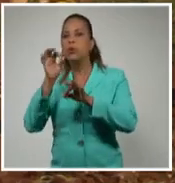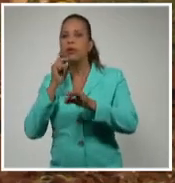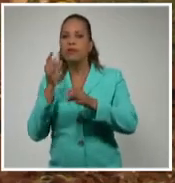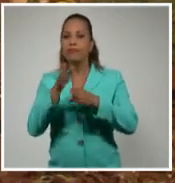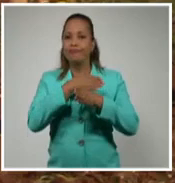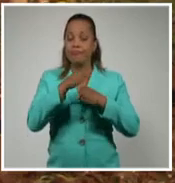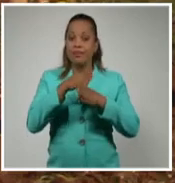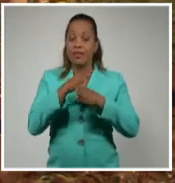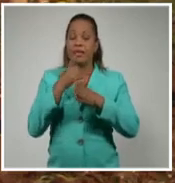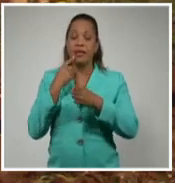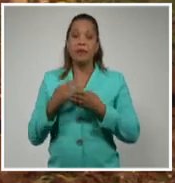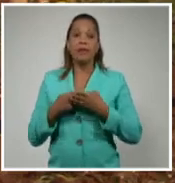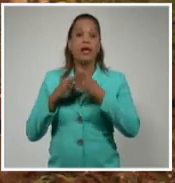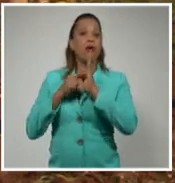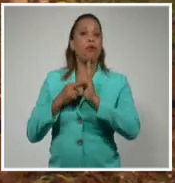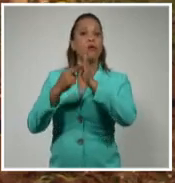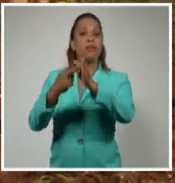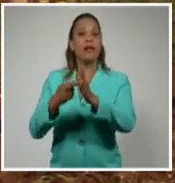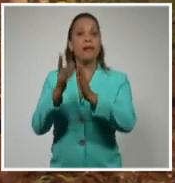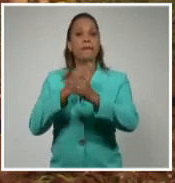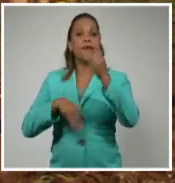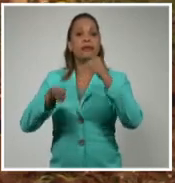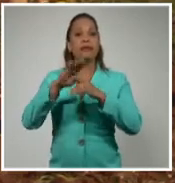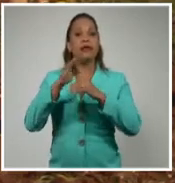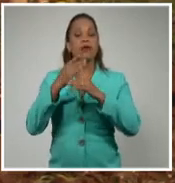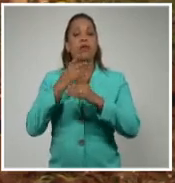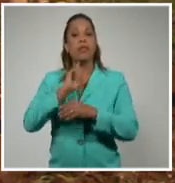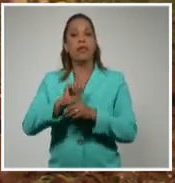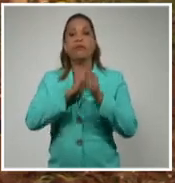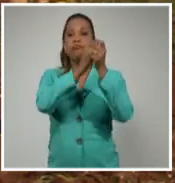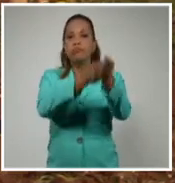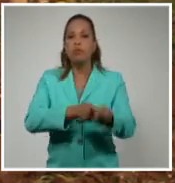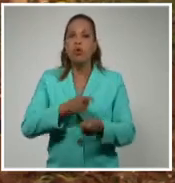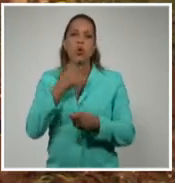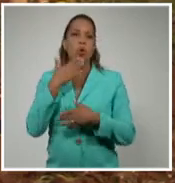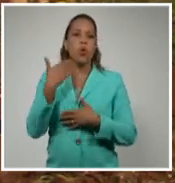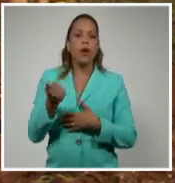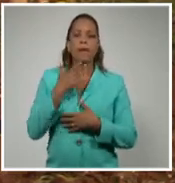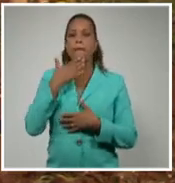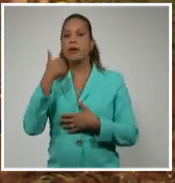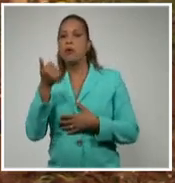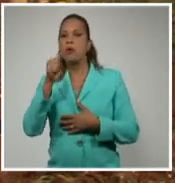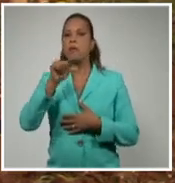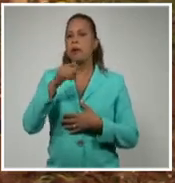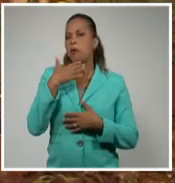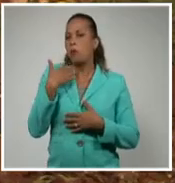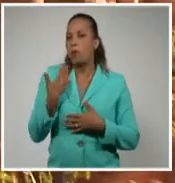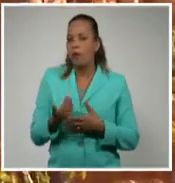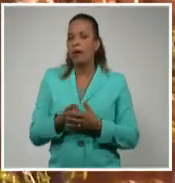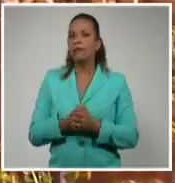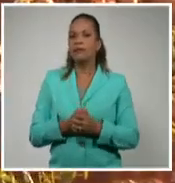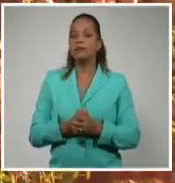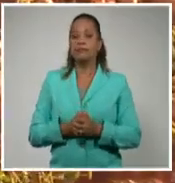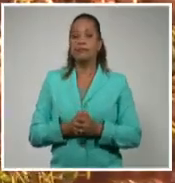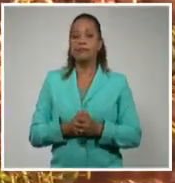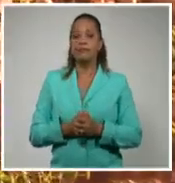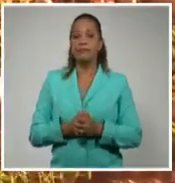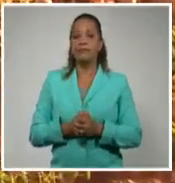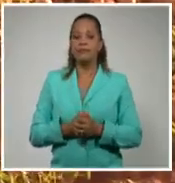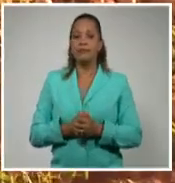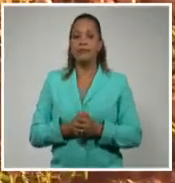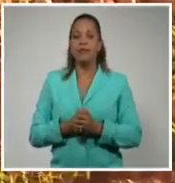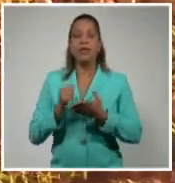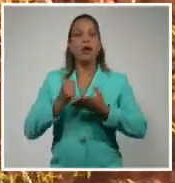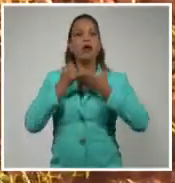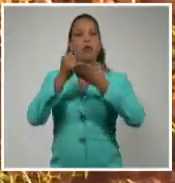recomendarle al Ministerio de la Agricultura cuáles son las variedades que más resisten el clima de Cuba, las enfermedades, las que más rinden. Contribuir con